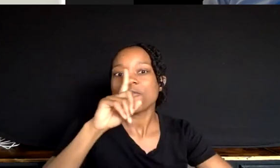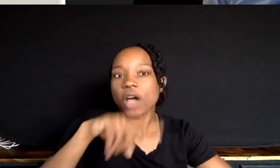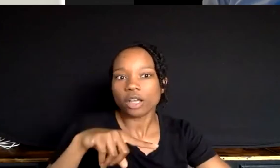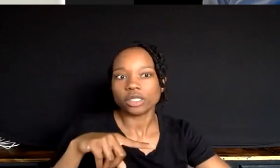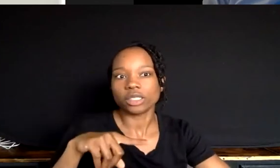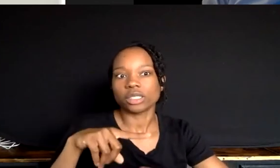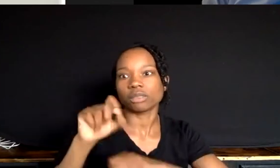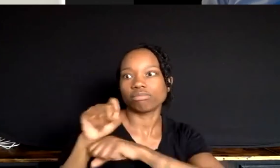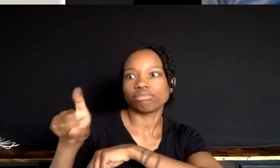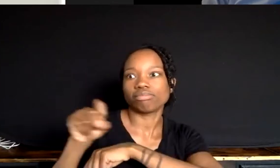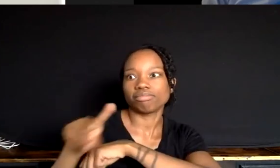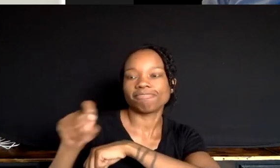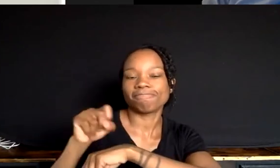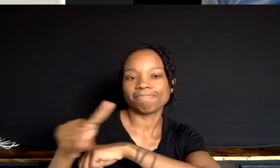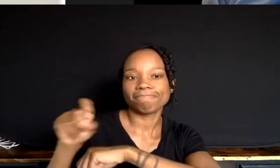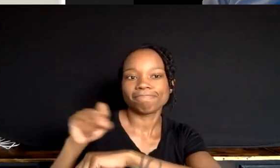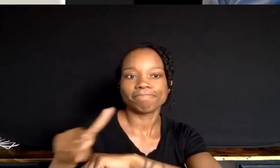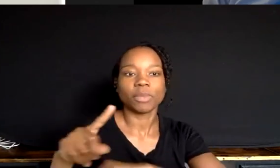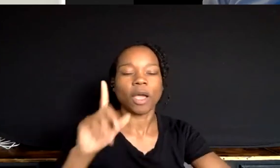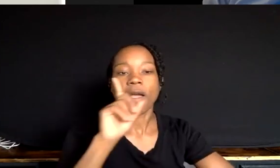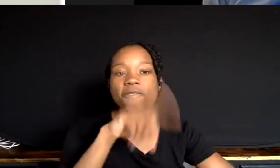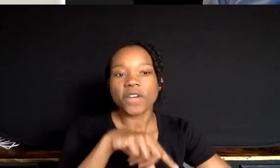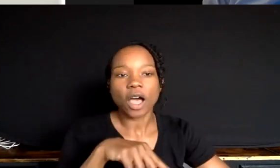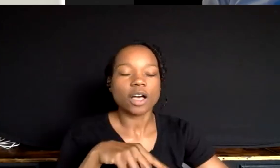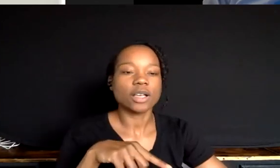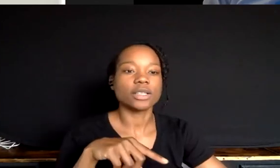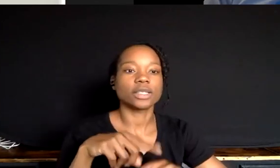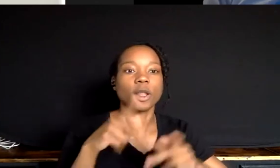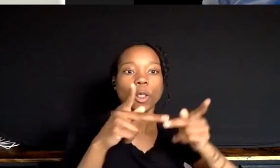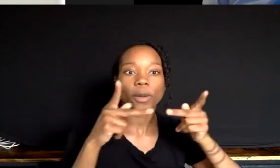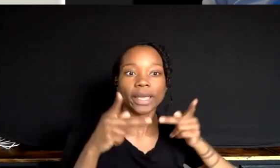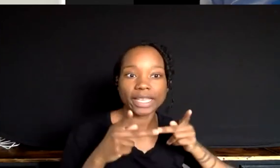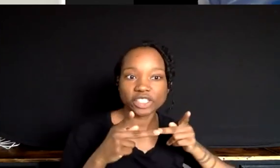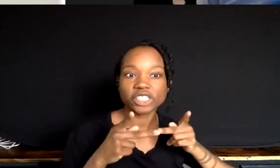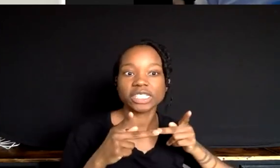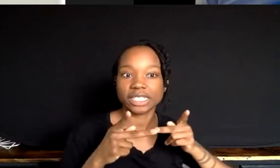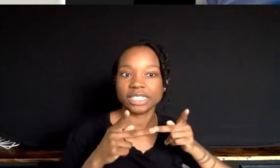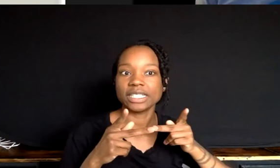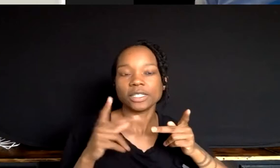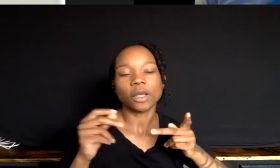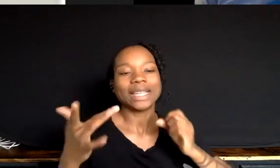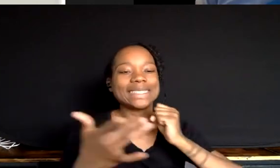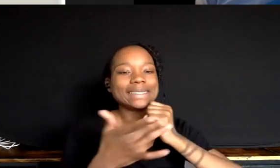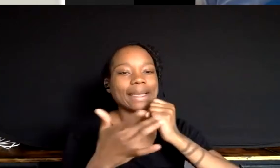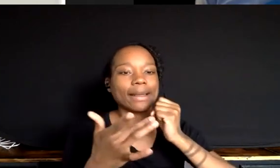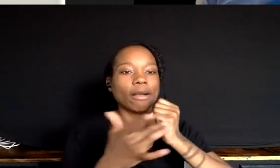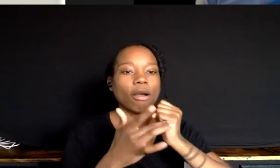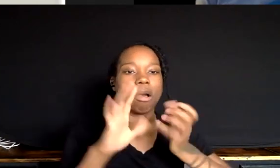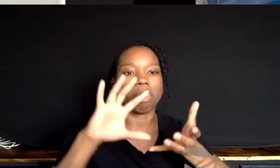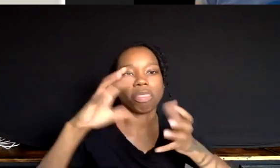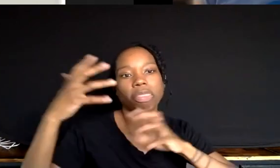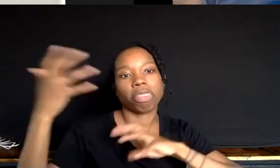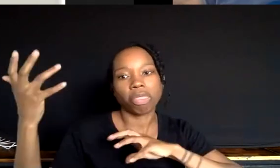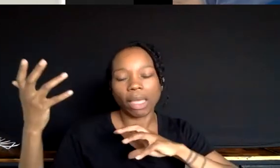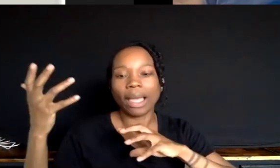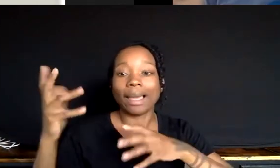las alarmas falsas, la ubicación falsa, y tuvieron